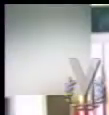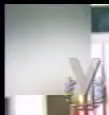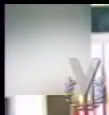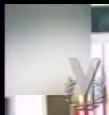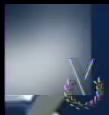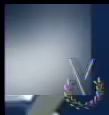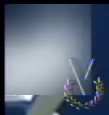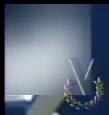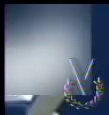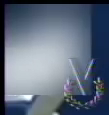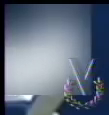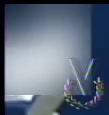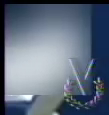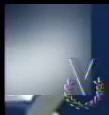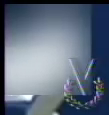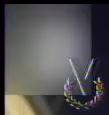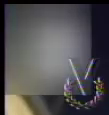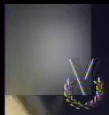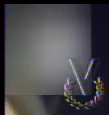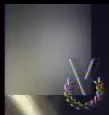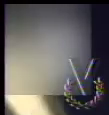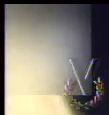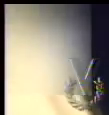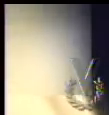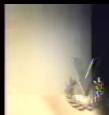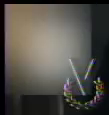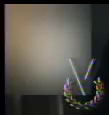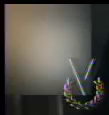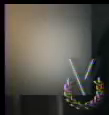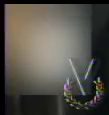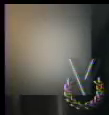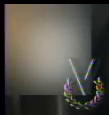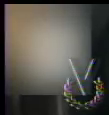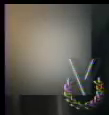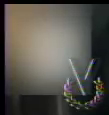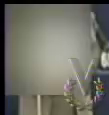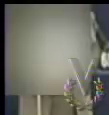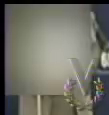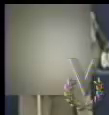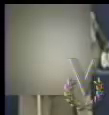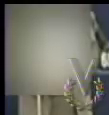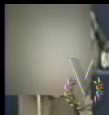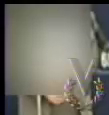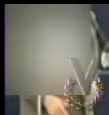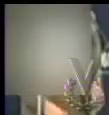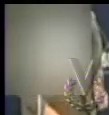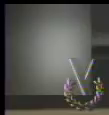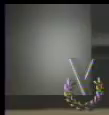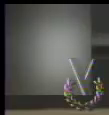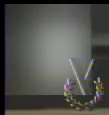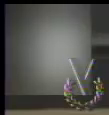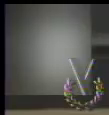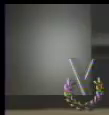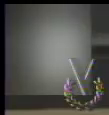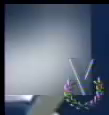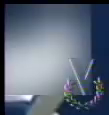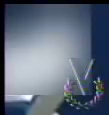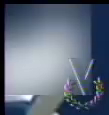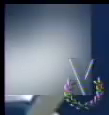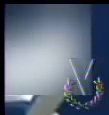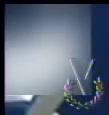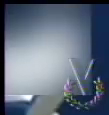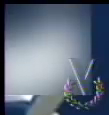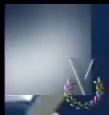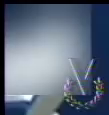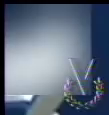La Unión Europea condenó los ataques desde Gaza hacia Israel y solicitó la suspensión inmediata del lanzamiento de cohetes y morteros de parte